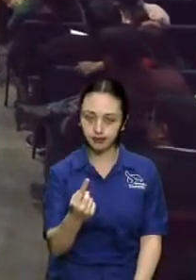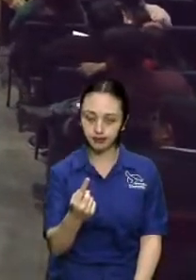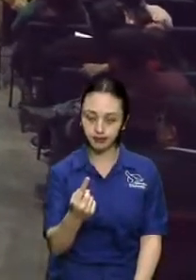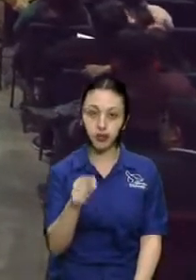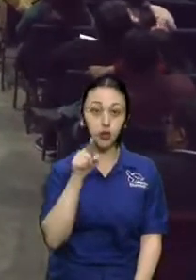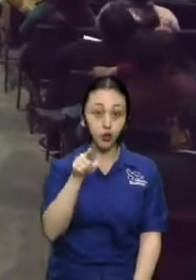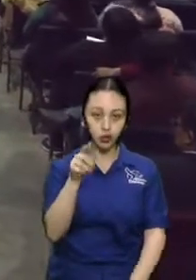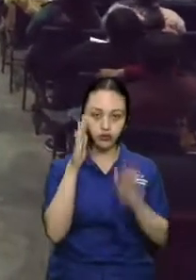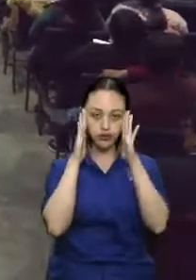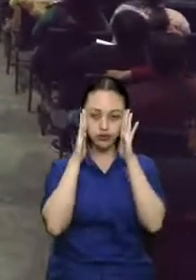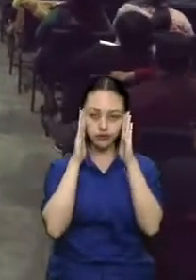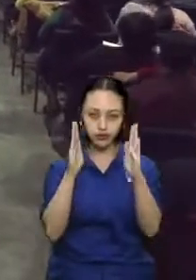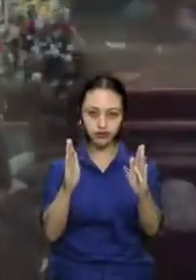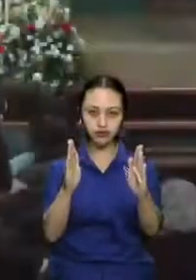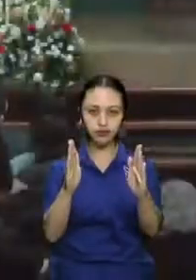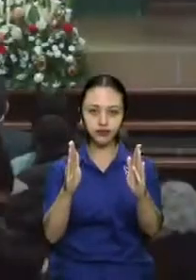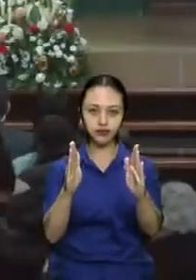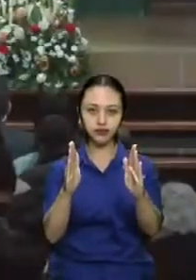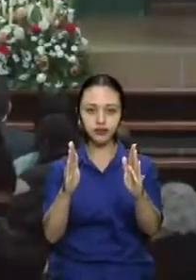tiene que quedar muy claro.